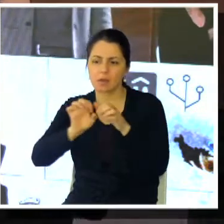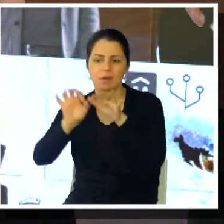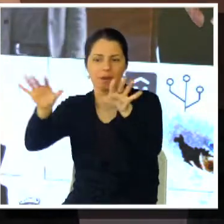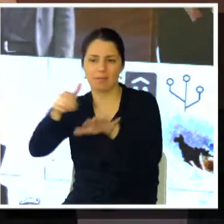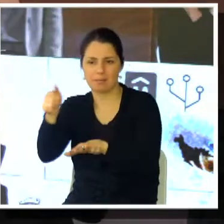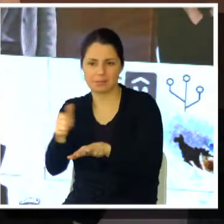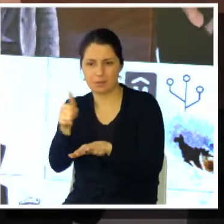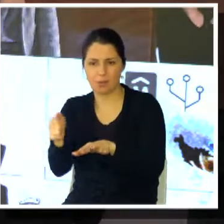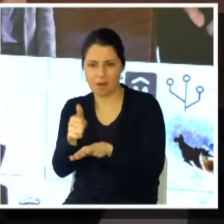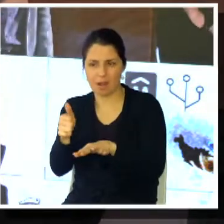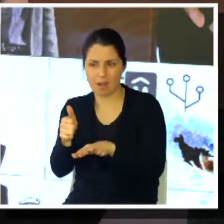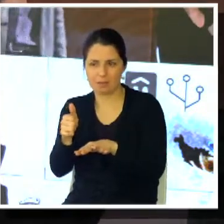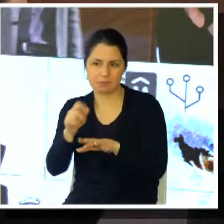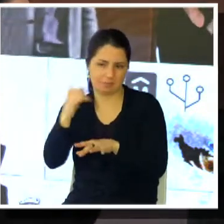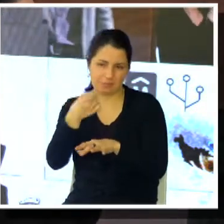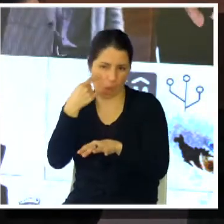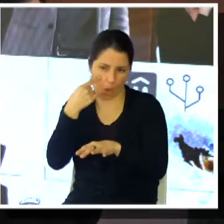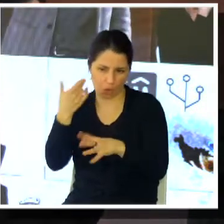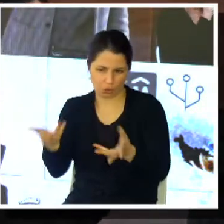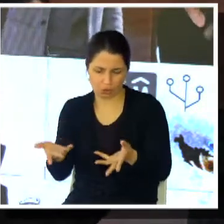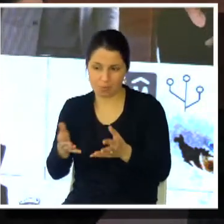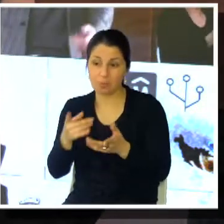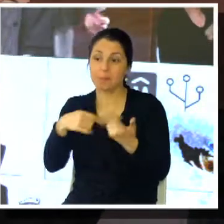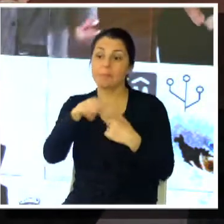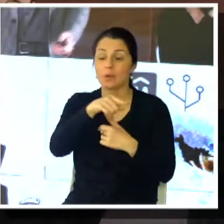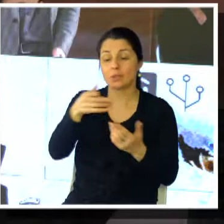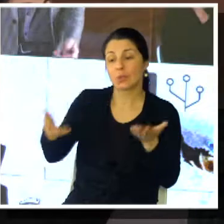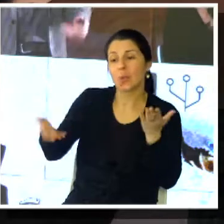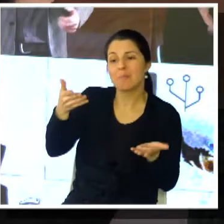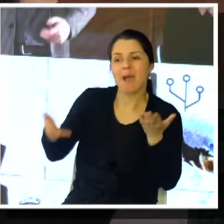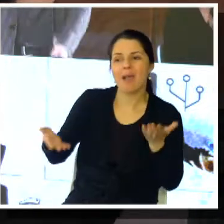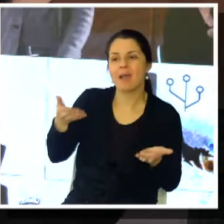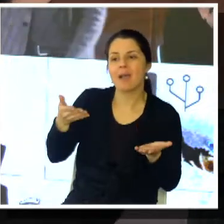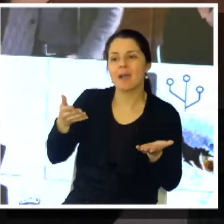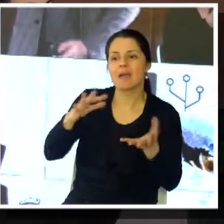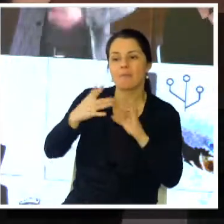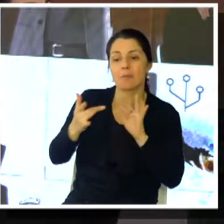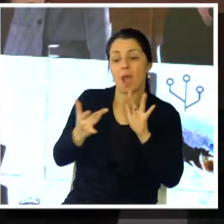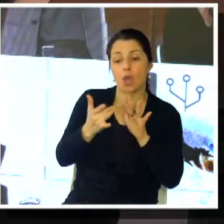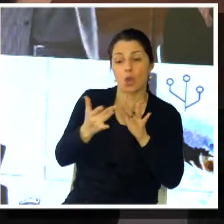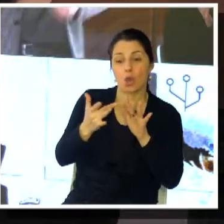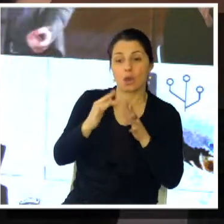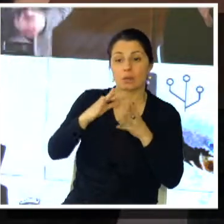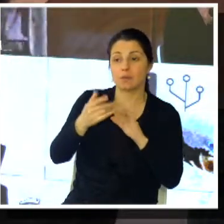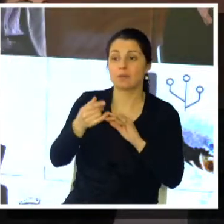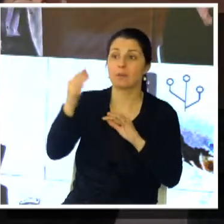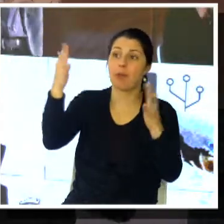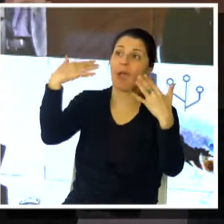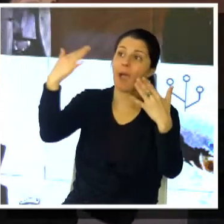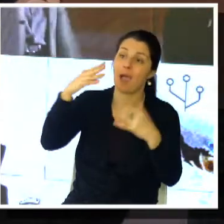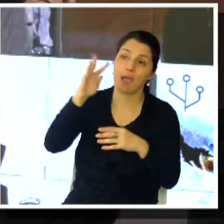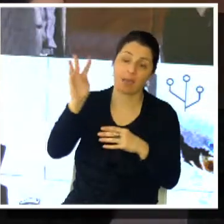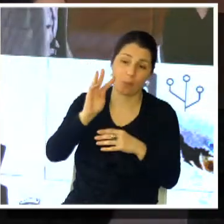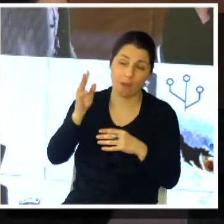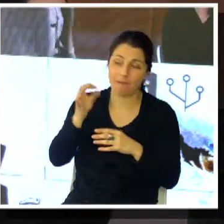celulares, que todos conocen, pero comparables en el sentido de que, bueno, se conectan por lo general por aire contra alguna radiobase o algún